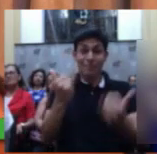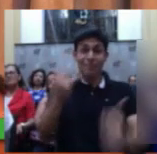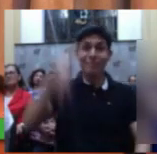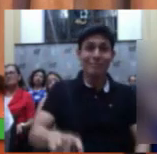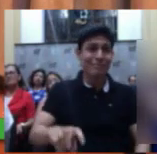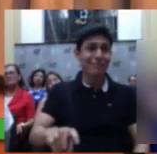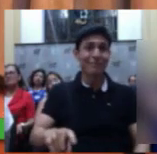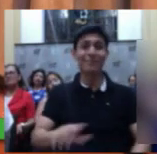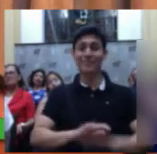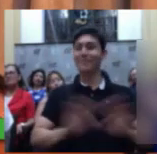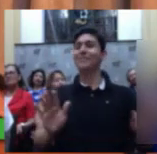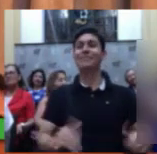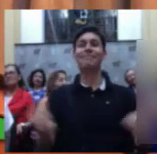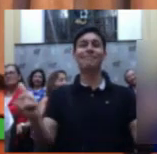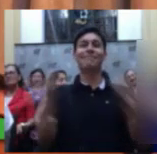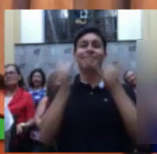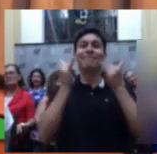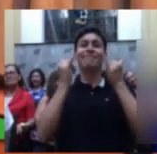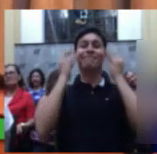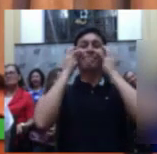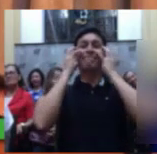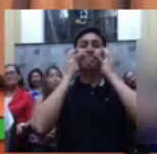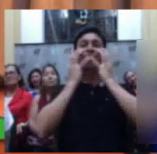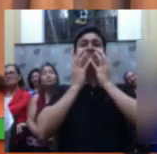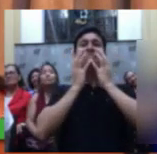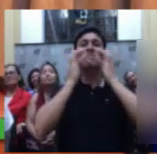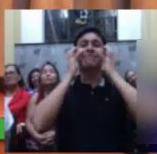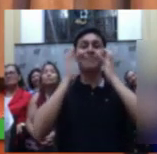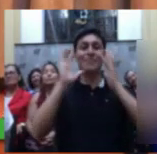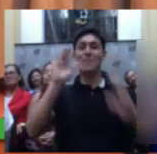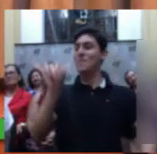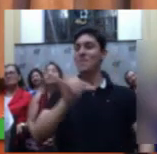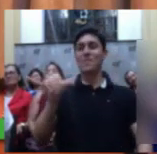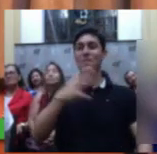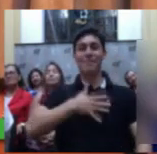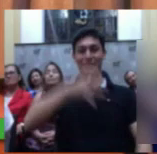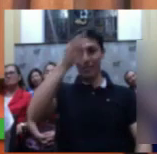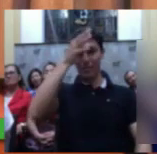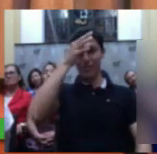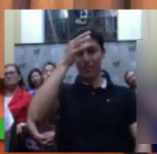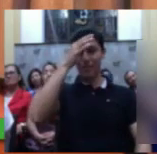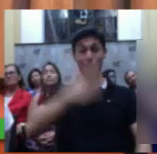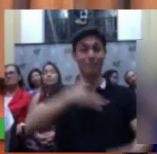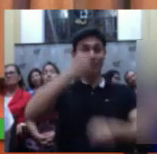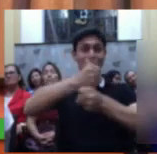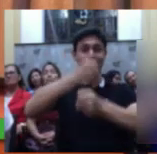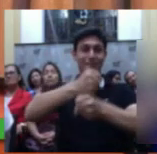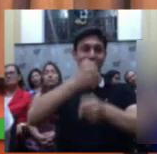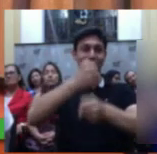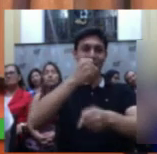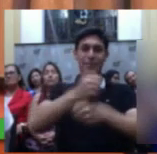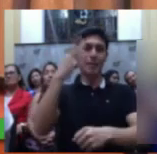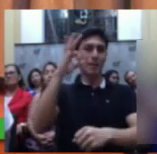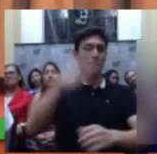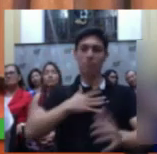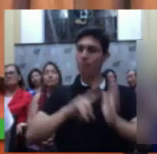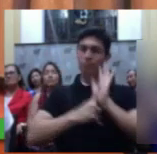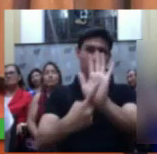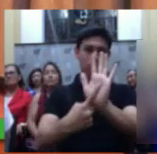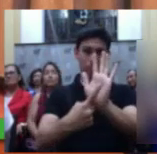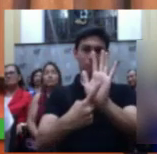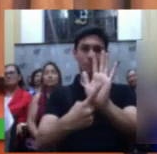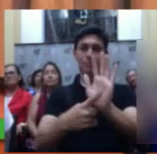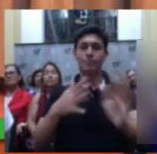necesario, pero se mantuvieron intactas mis ganas de parecerme a él. Mi trabajo lo tiene siempre presente como una